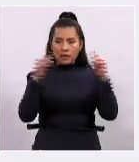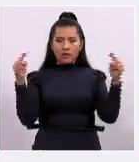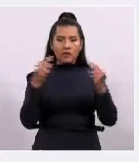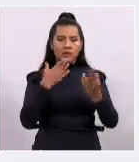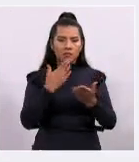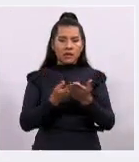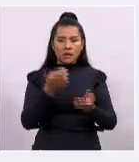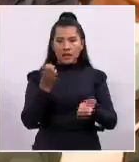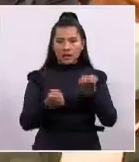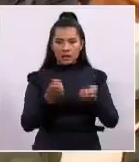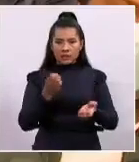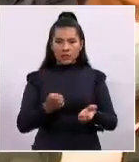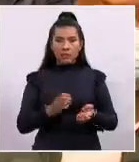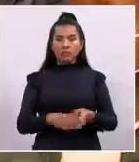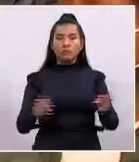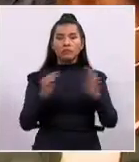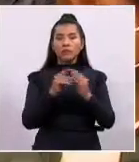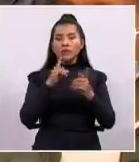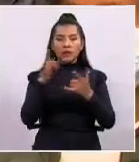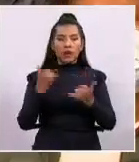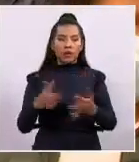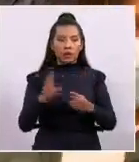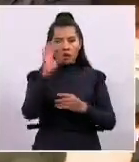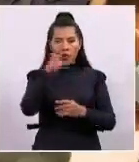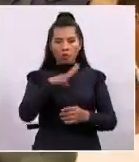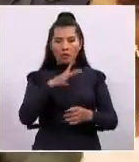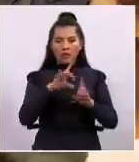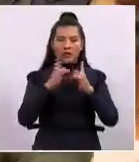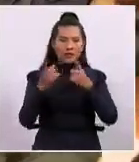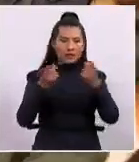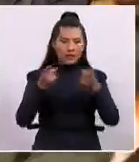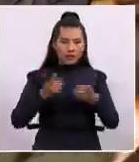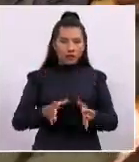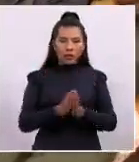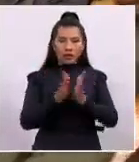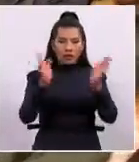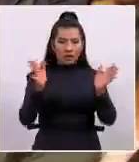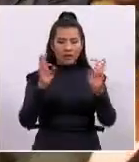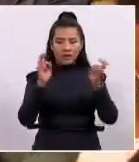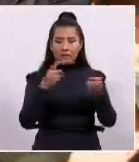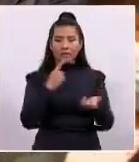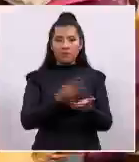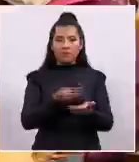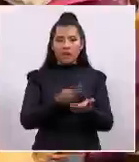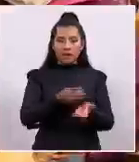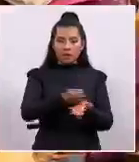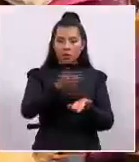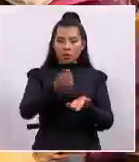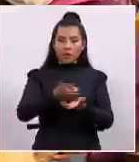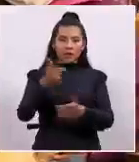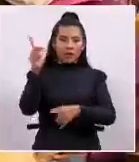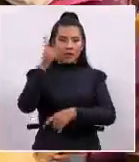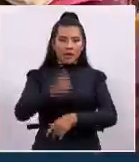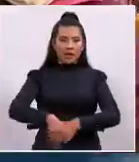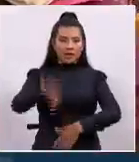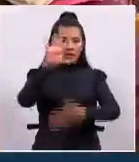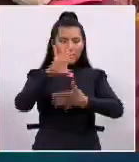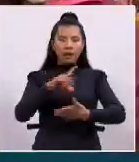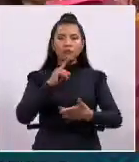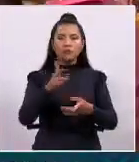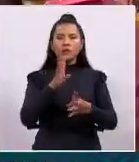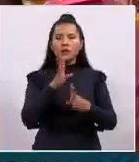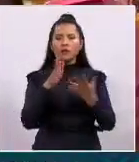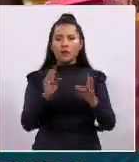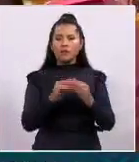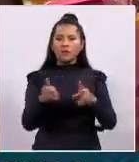de los últimos tiempos. Por su parte, para Manuel Ramos, director general del Centro de Estudios Monetarios Latinoamericanos, existen tres retos para las políticas monetarias